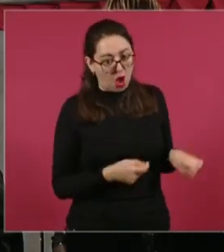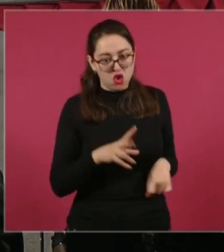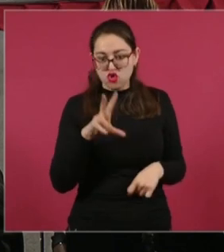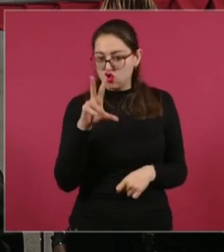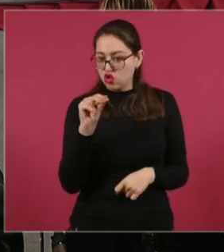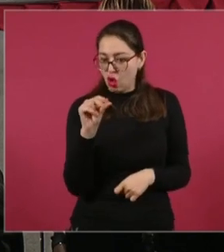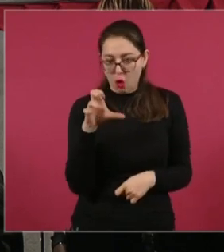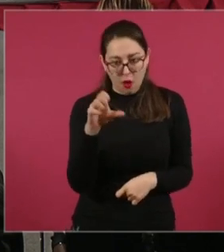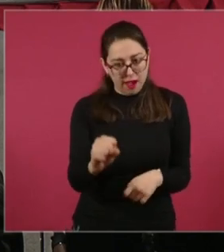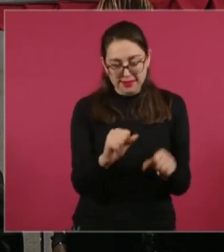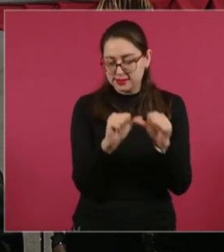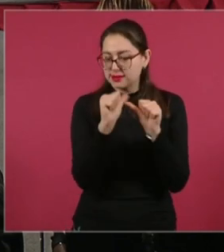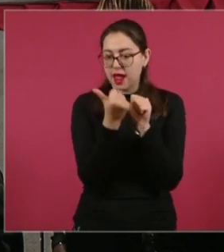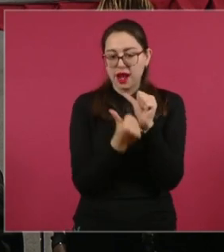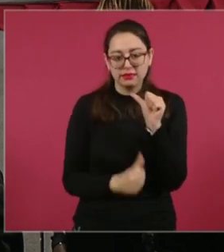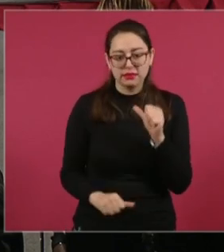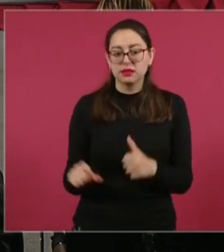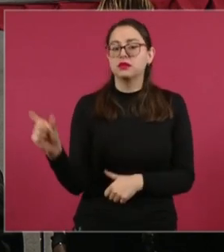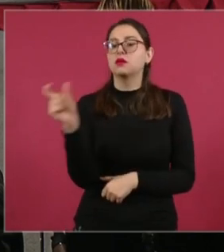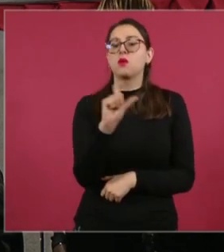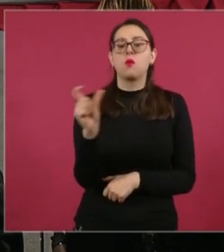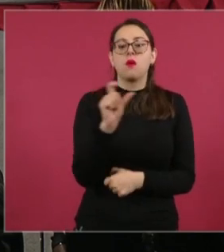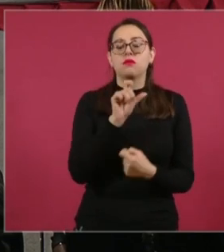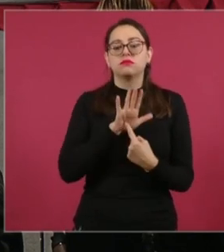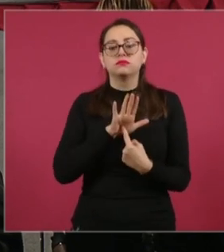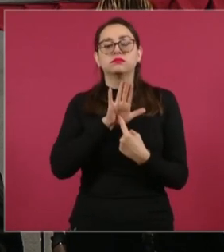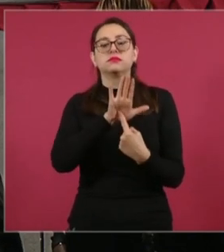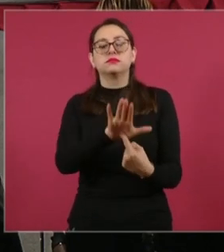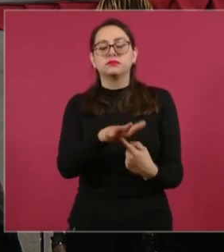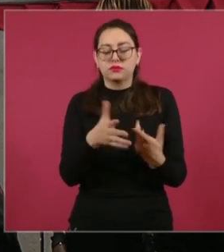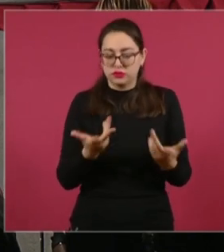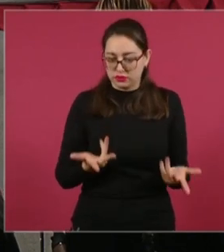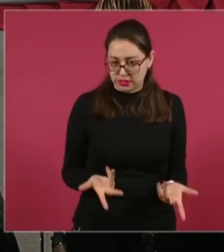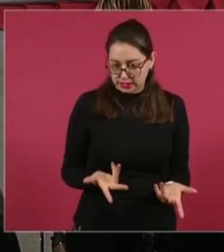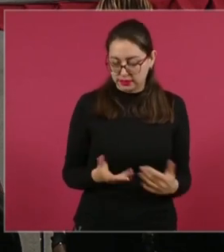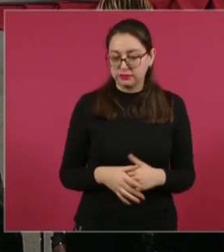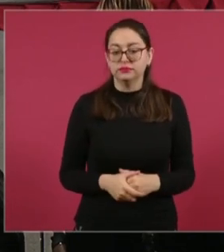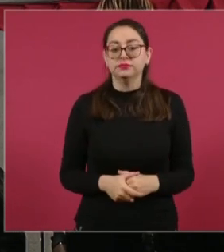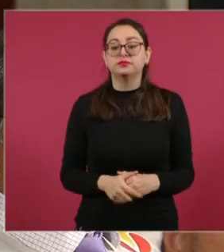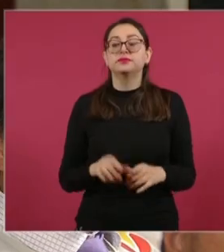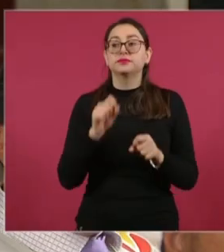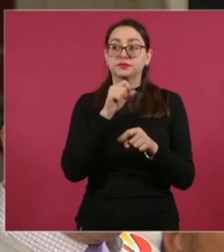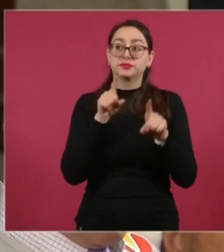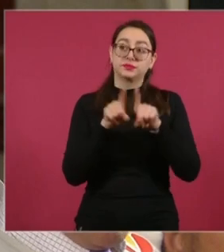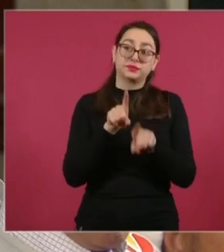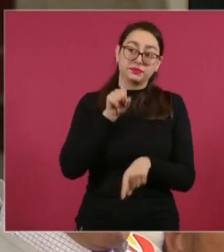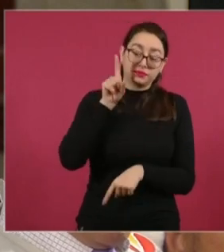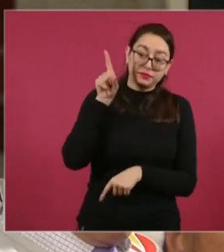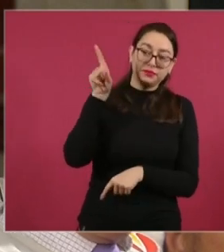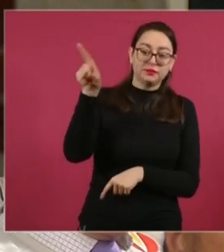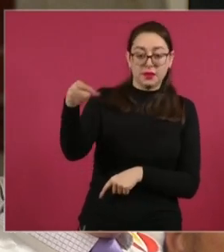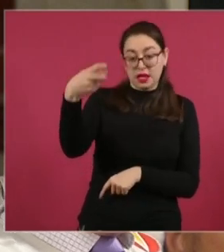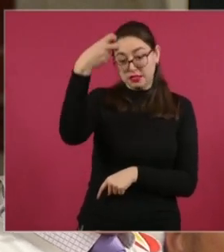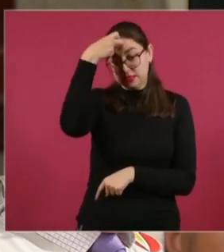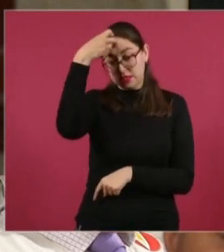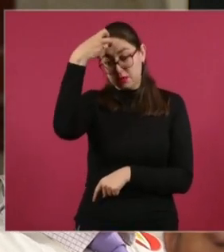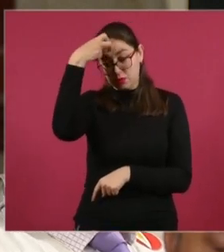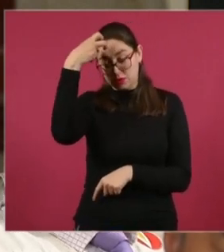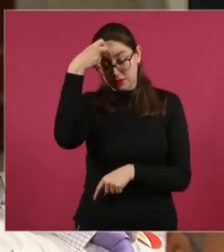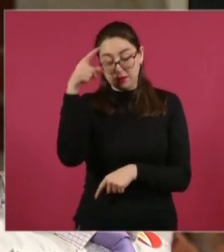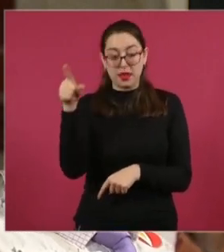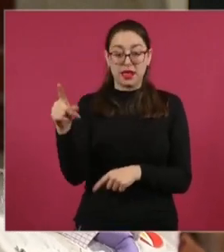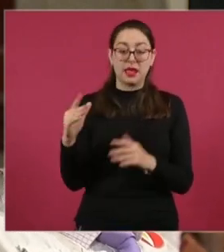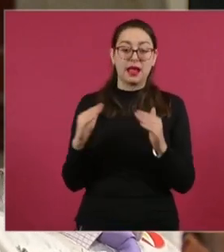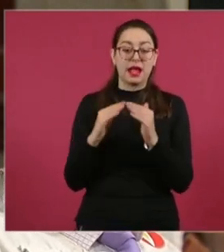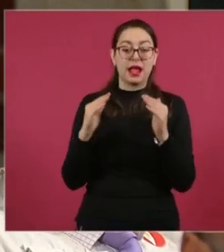pues, aprovechando, señor presidente, el Complejo Cultural de los Pinos está llevando un proyecto para control ético y una real protección de los gatos.